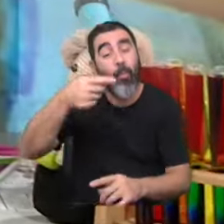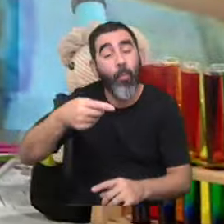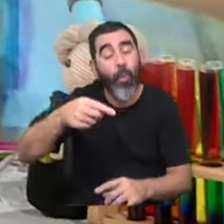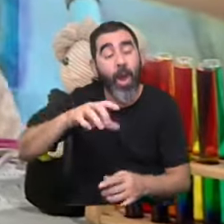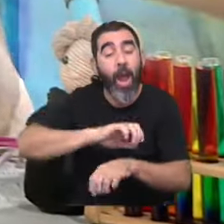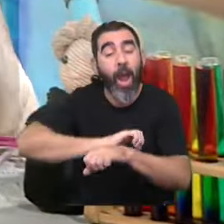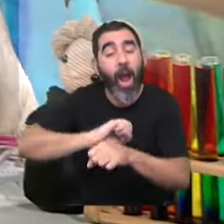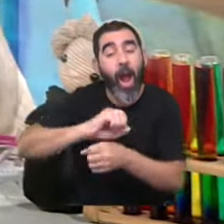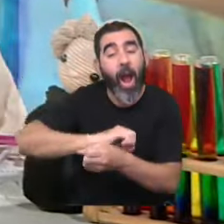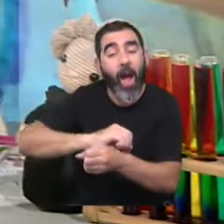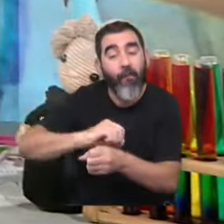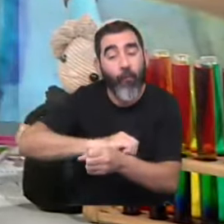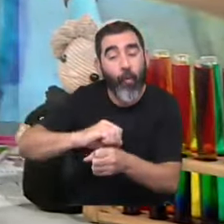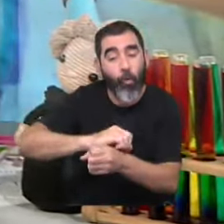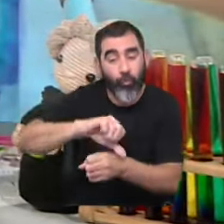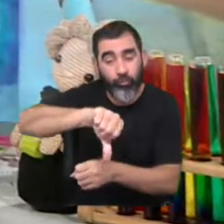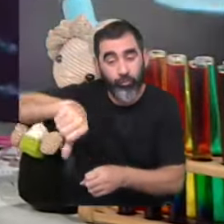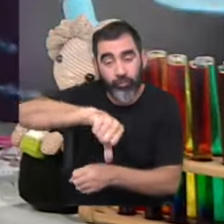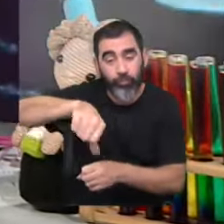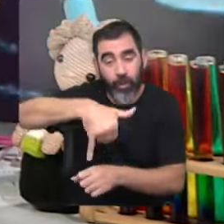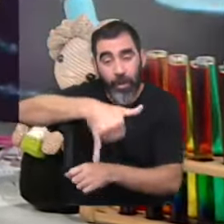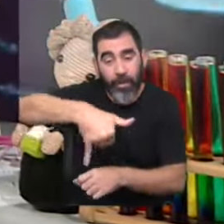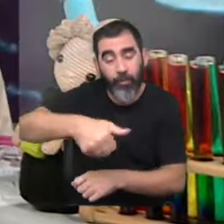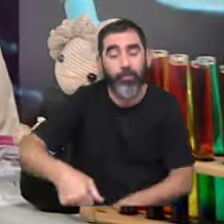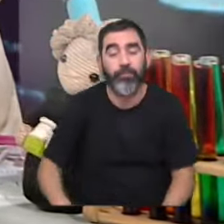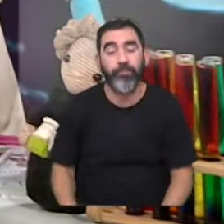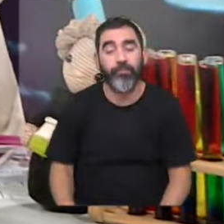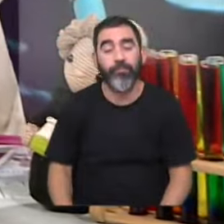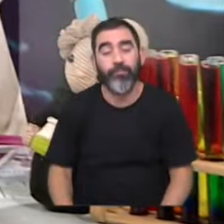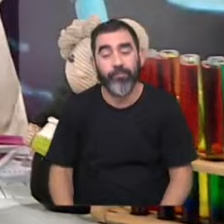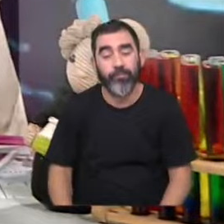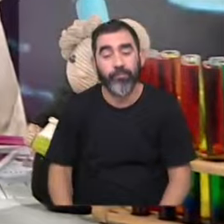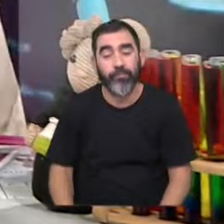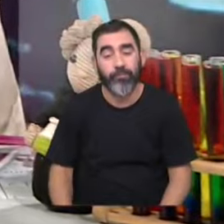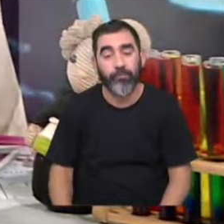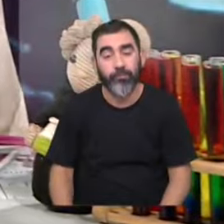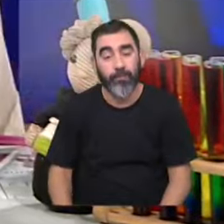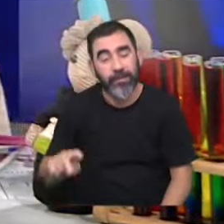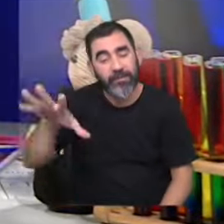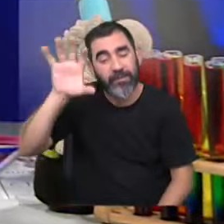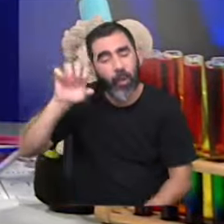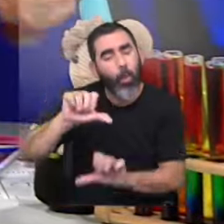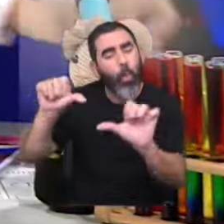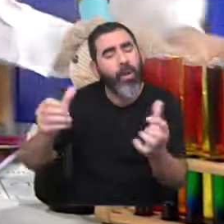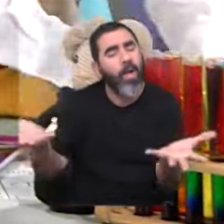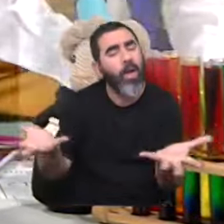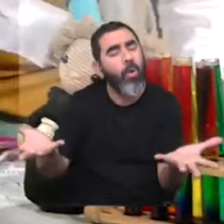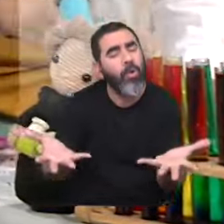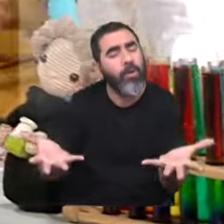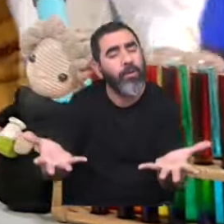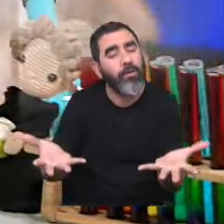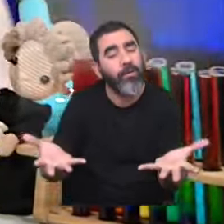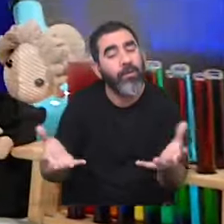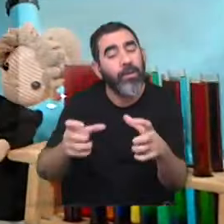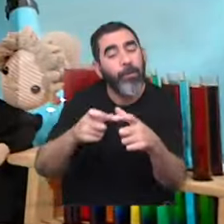jabón al matraz, es verdad, muy bien, bueno, entre los dos, ¿se acuerdan qué hay que hacer ahora? A ver si se acuerdan.